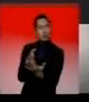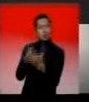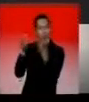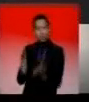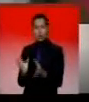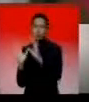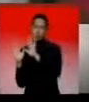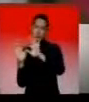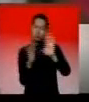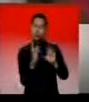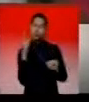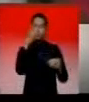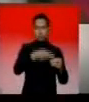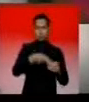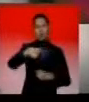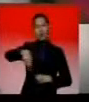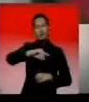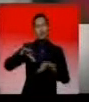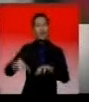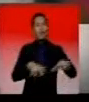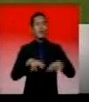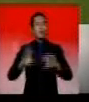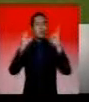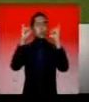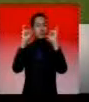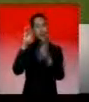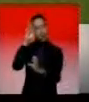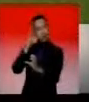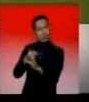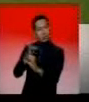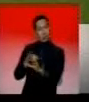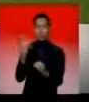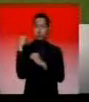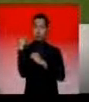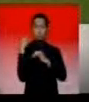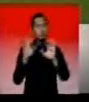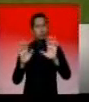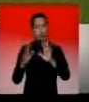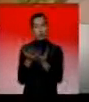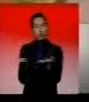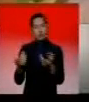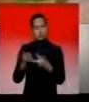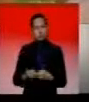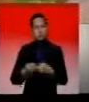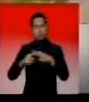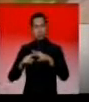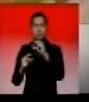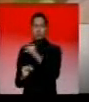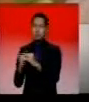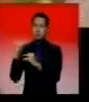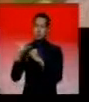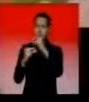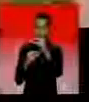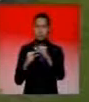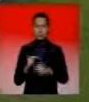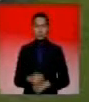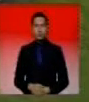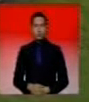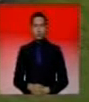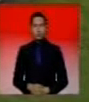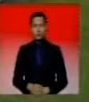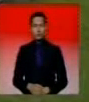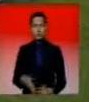alumnos realizan actividades lúdicas y psicológicas no obligatorias para un inicio de clases paulatino. Los